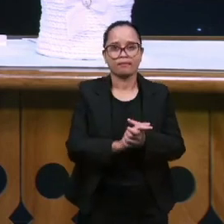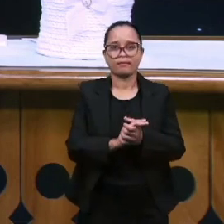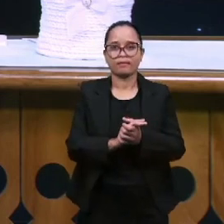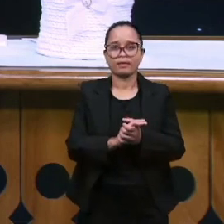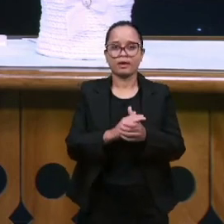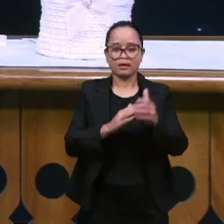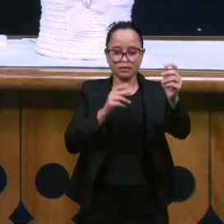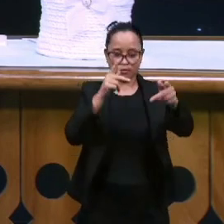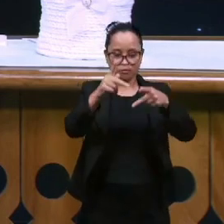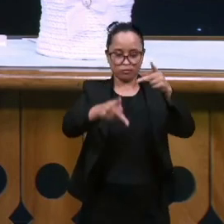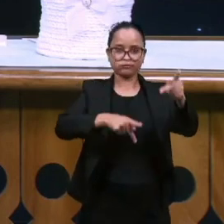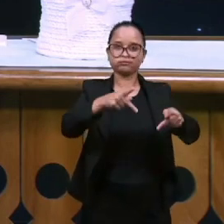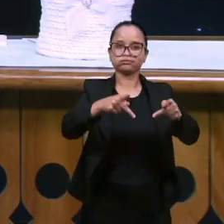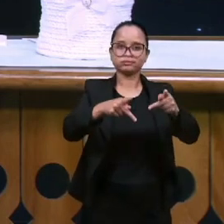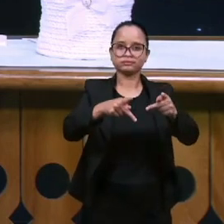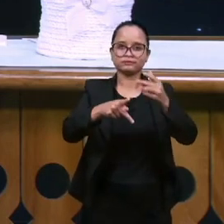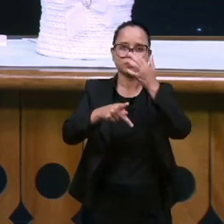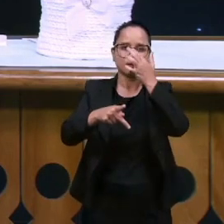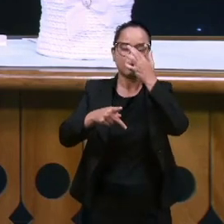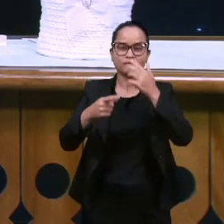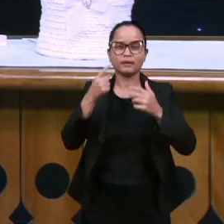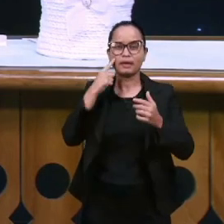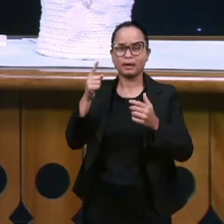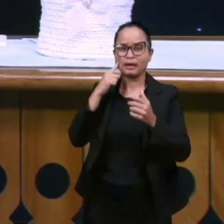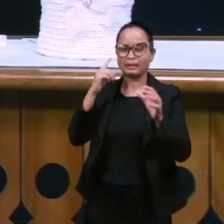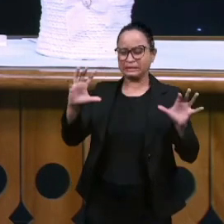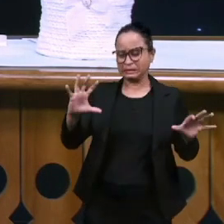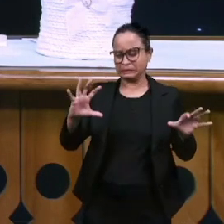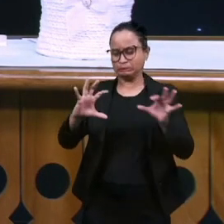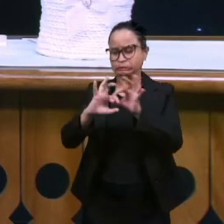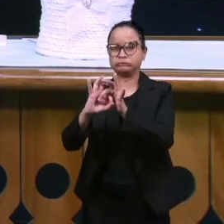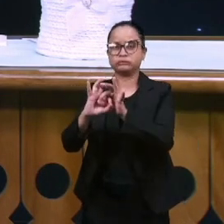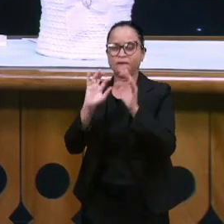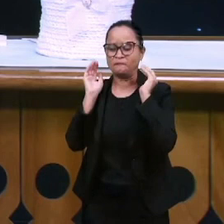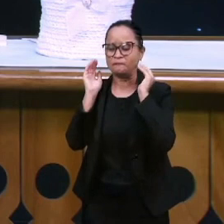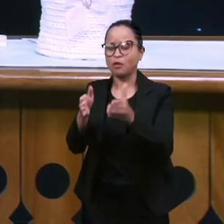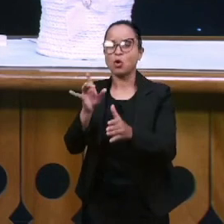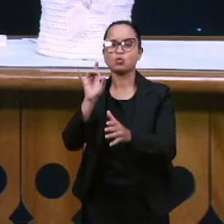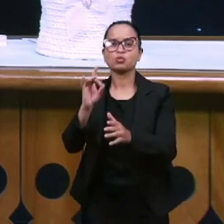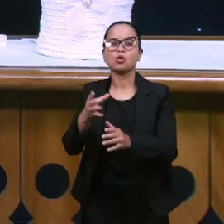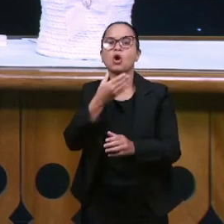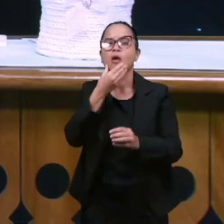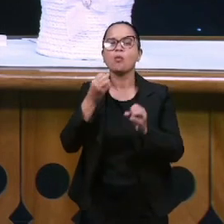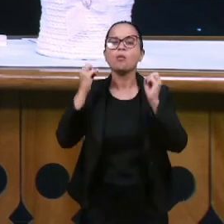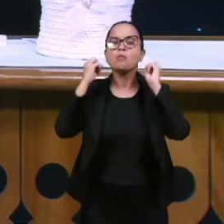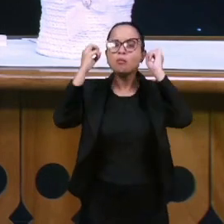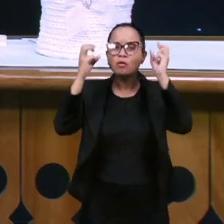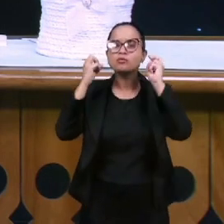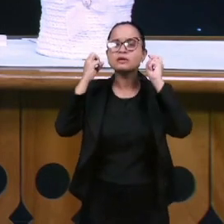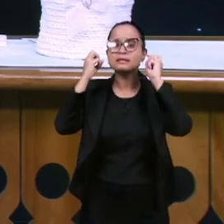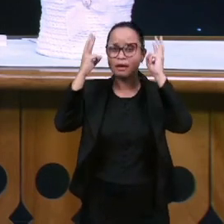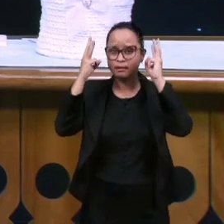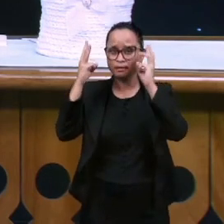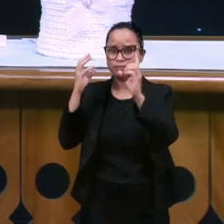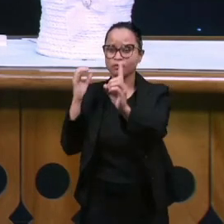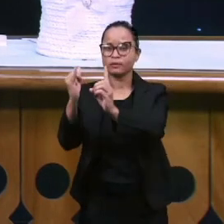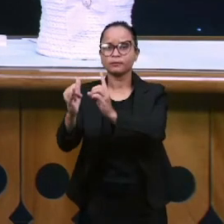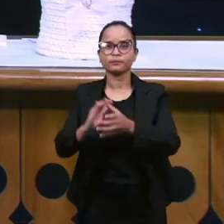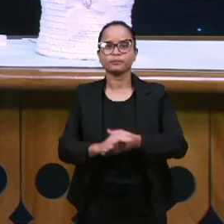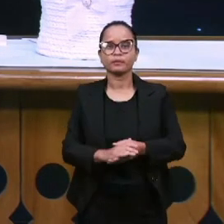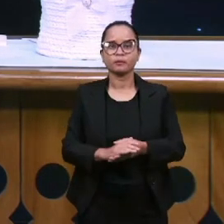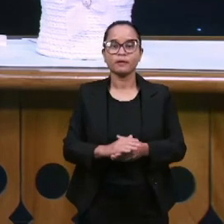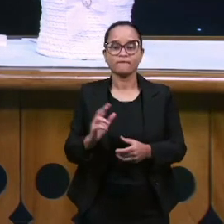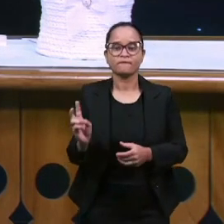pueblo estuviese preso al profeta. Y el valor de Moisés no era el hecho de que él